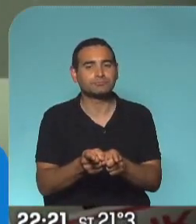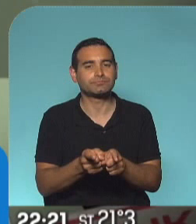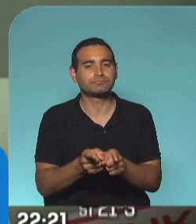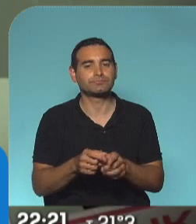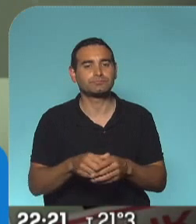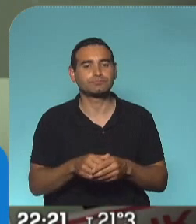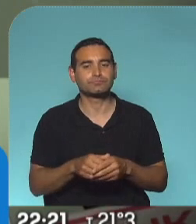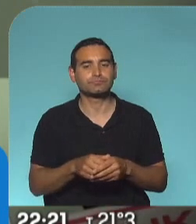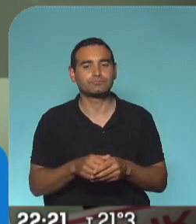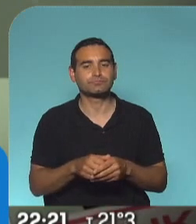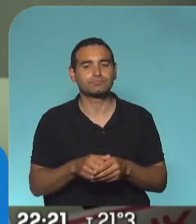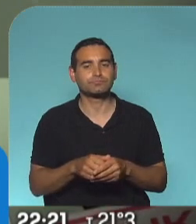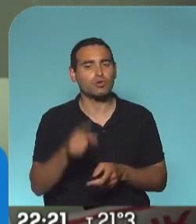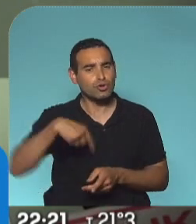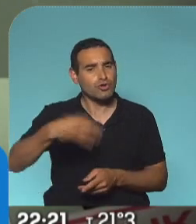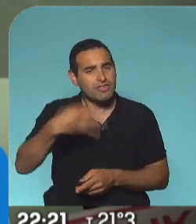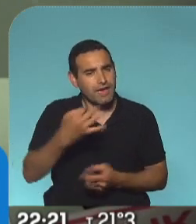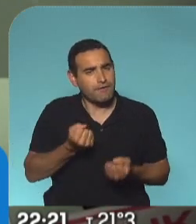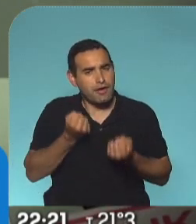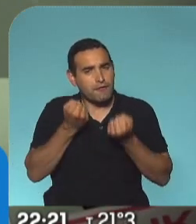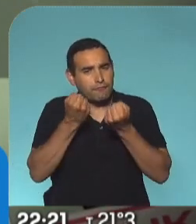that we have to